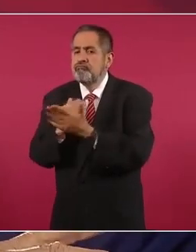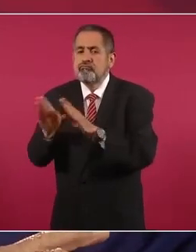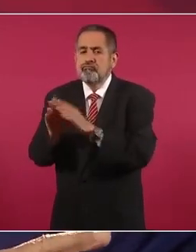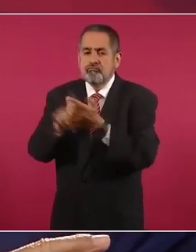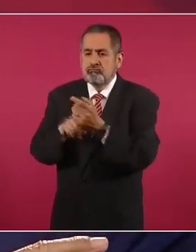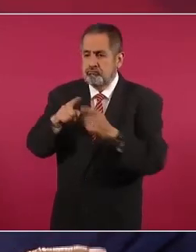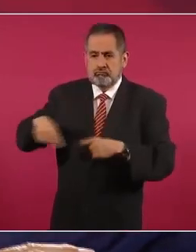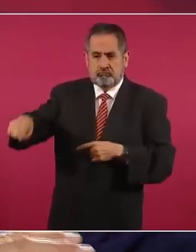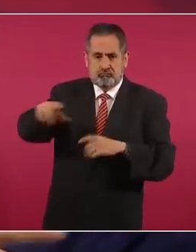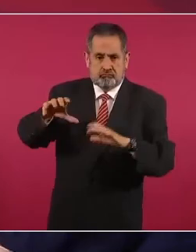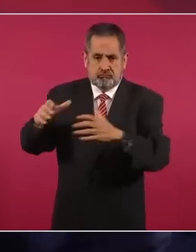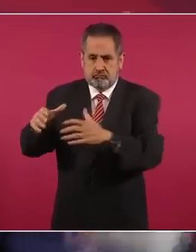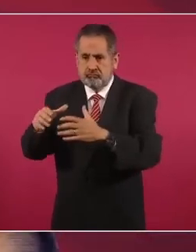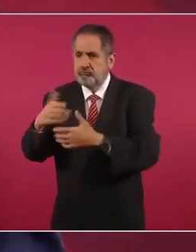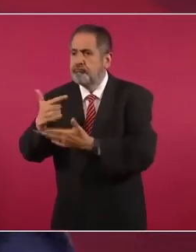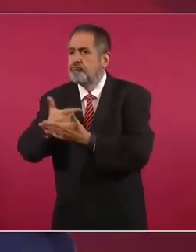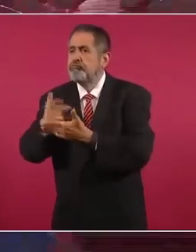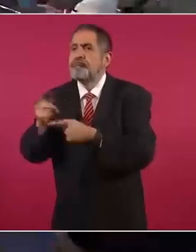flanco izquierdo,